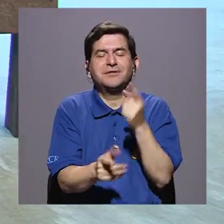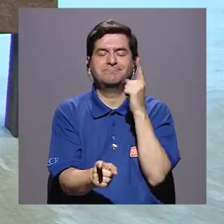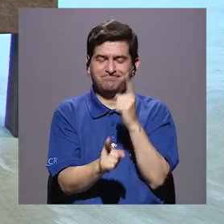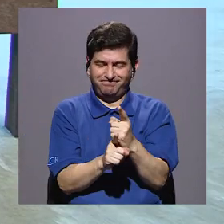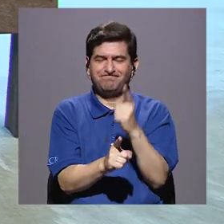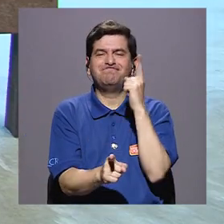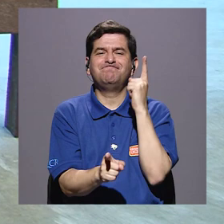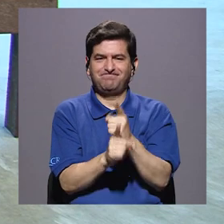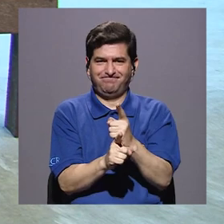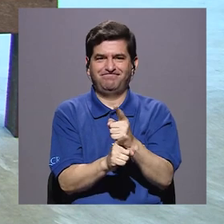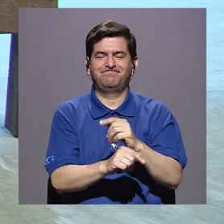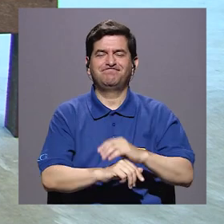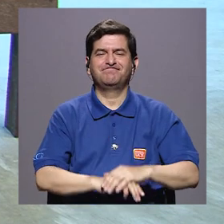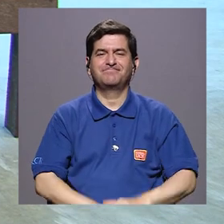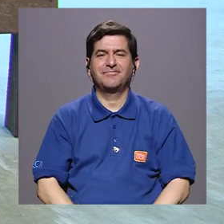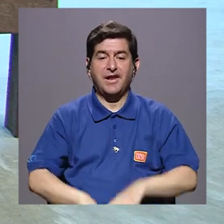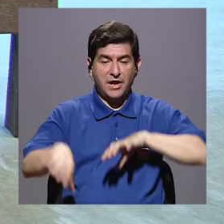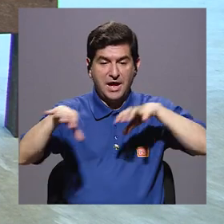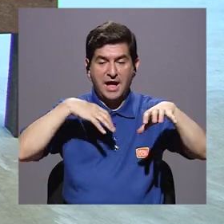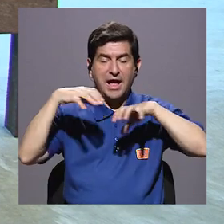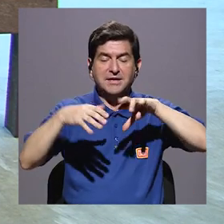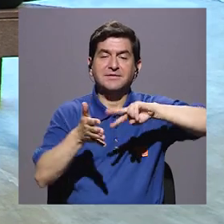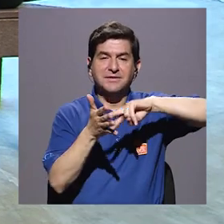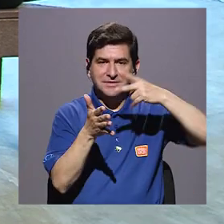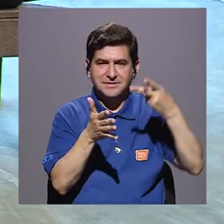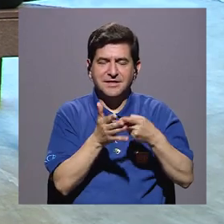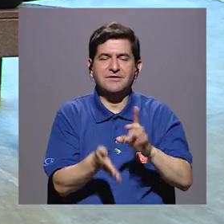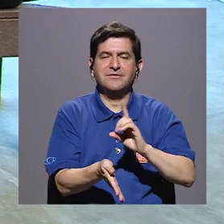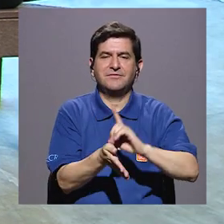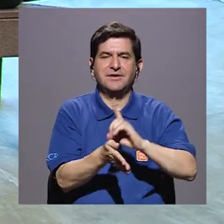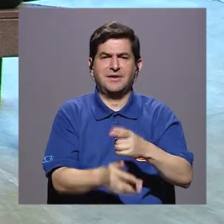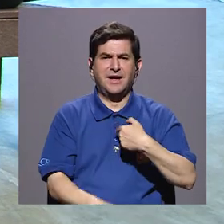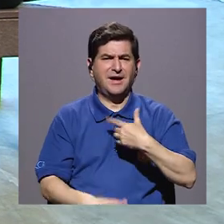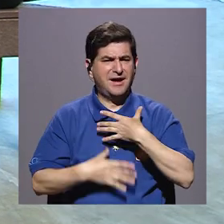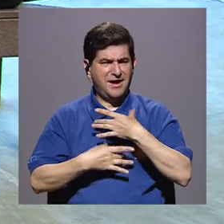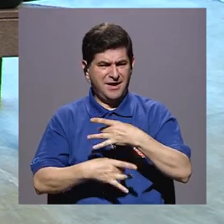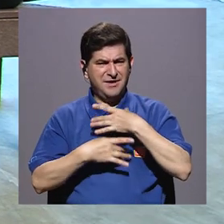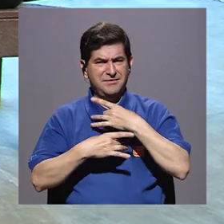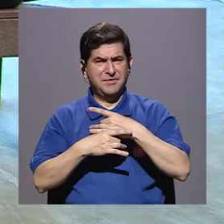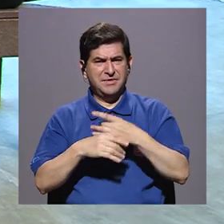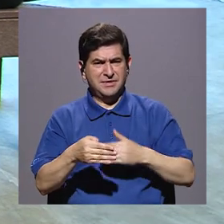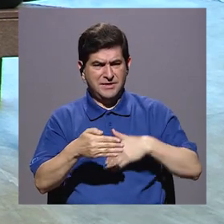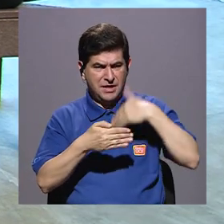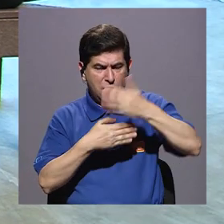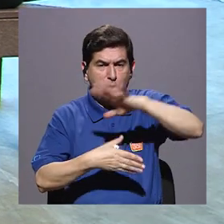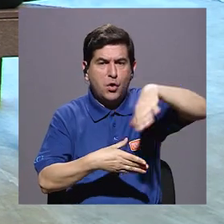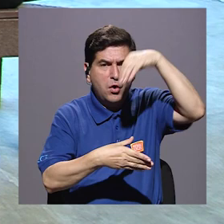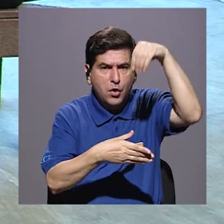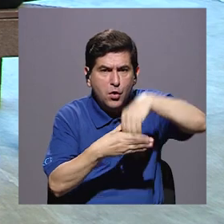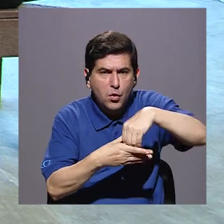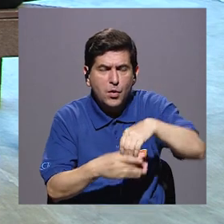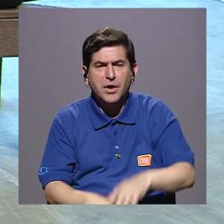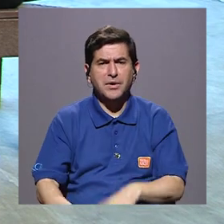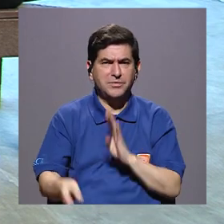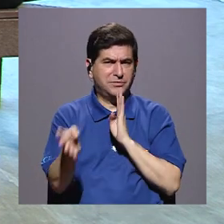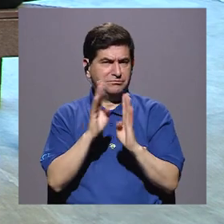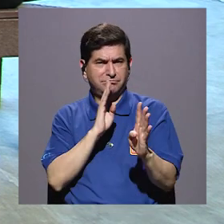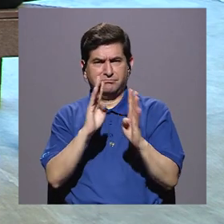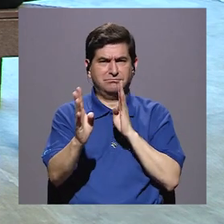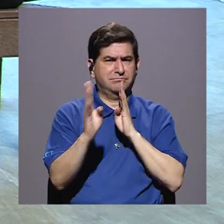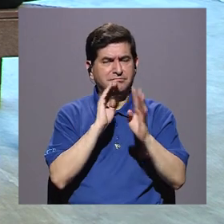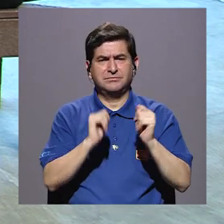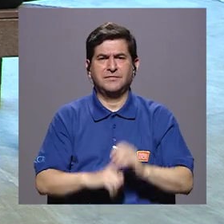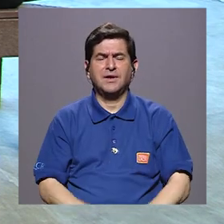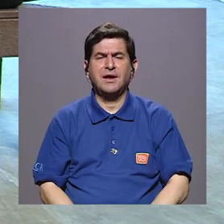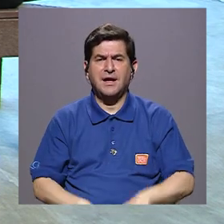ejercicios son buenos para todo. Correcto, todo sirve. El ejercicio es medicina. Sí me interesa, entonces, a partir de este contexto, ¿verdad?, que podamos conversar un poco